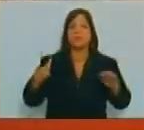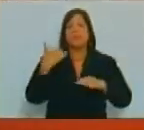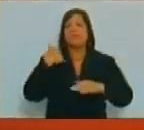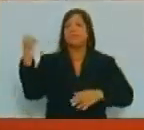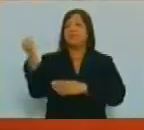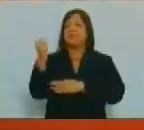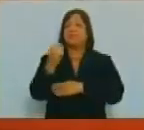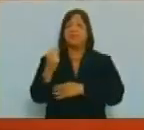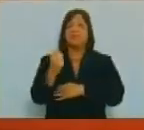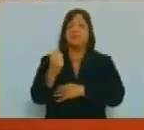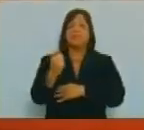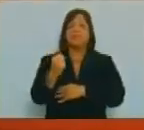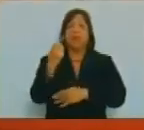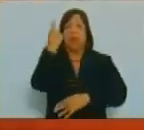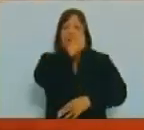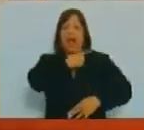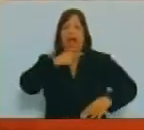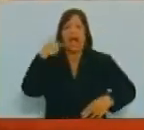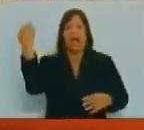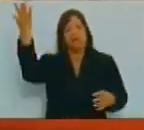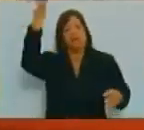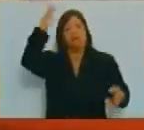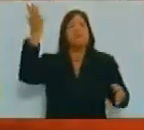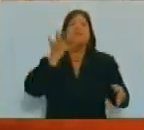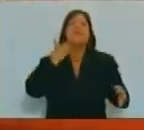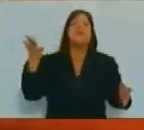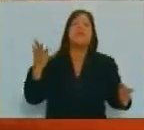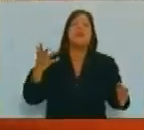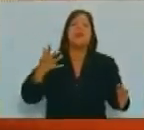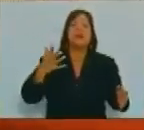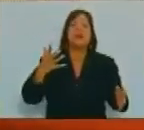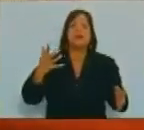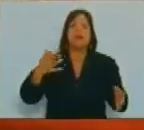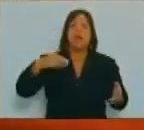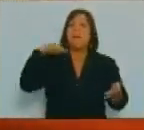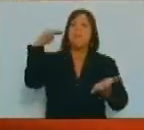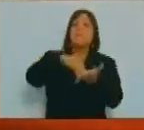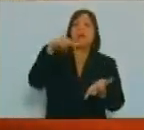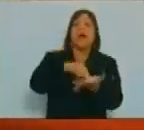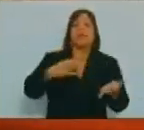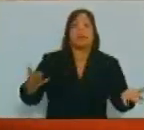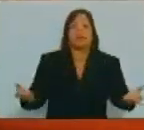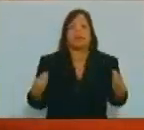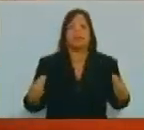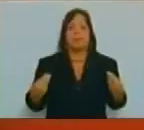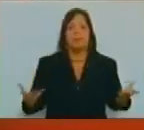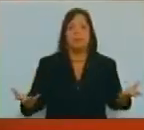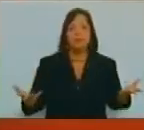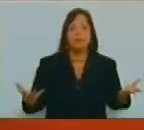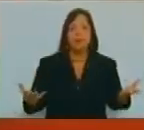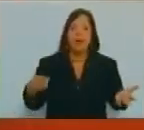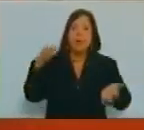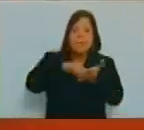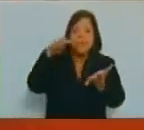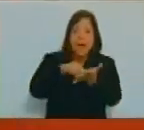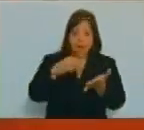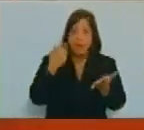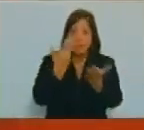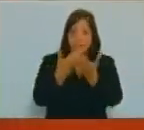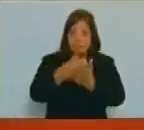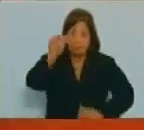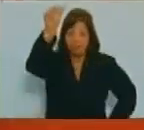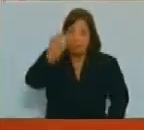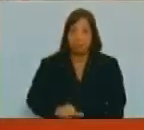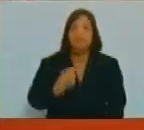de una manera descarada por ejemplo personajes del estado miranda bueno en el estado miranda les voy a decir